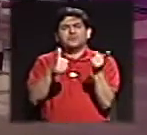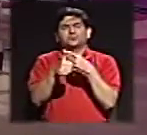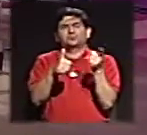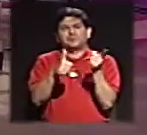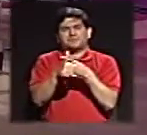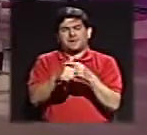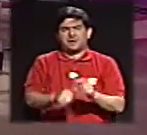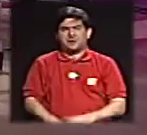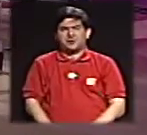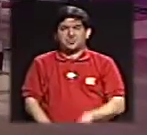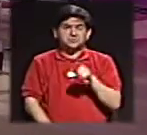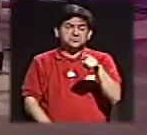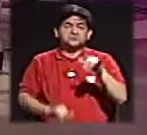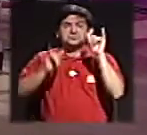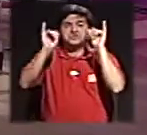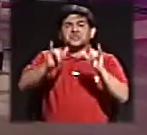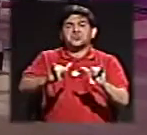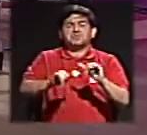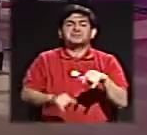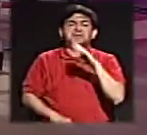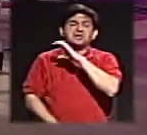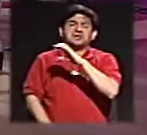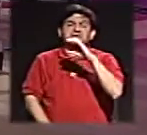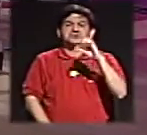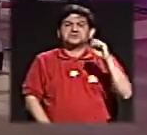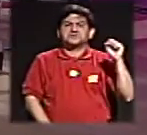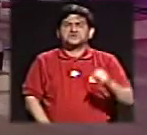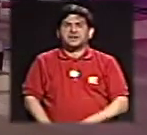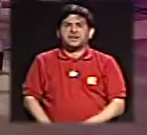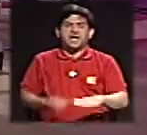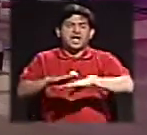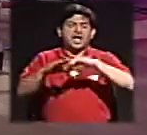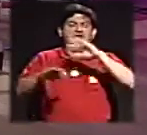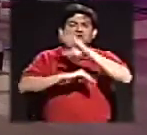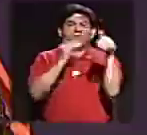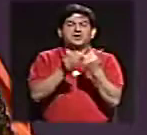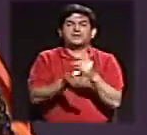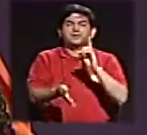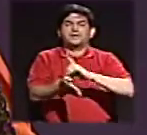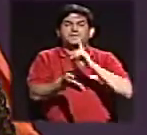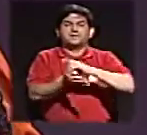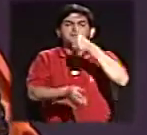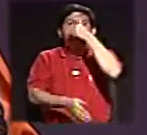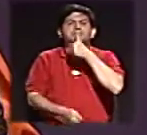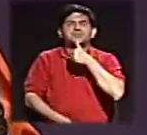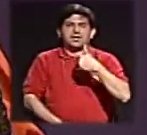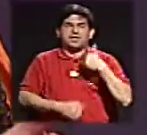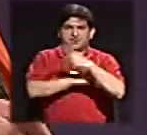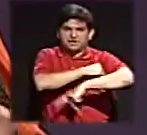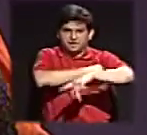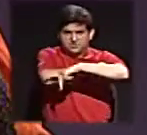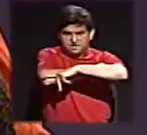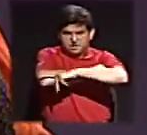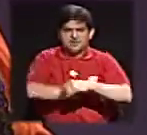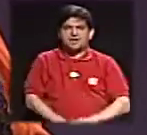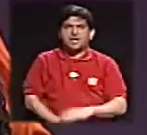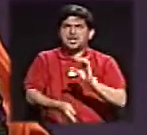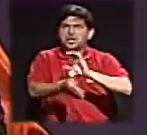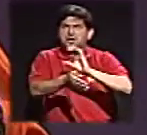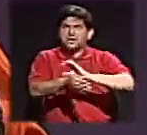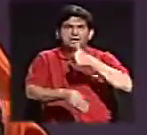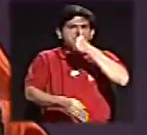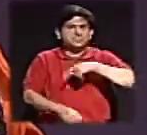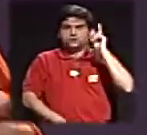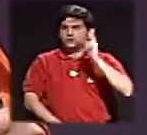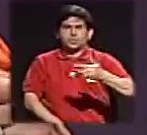¿Por qué? Porque si usted lo deja solamente por la Caja, va a dejar por fuera toda la medicina privada que hay en el país. Las clínicas privadas no